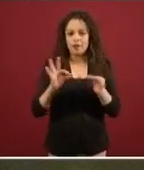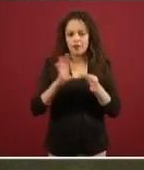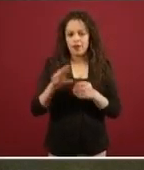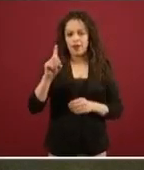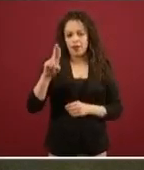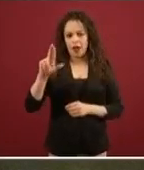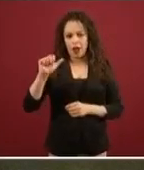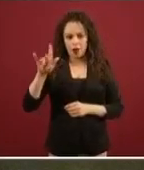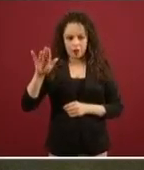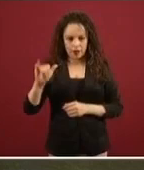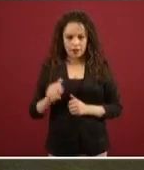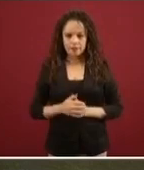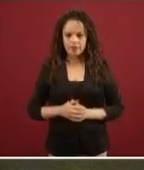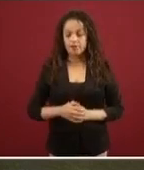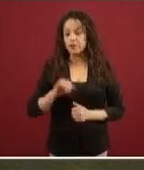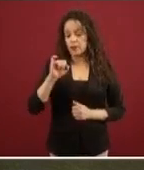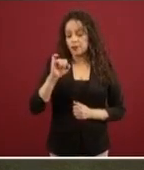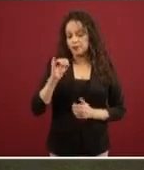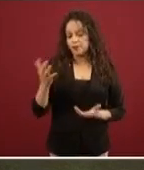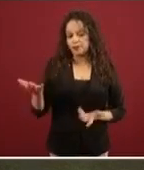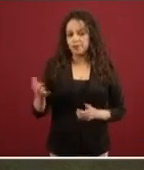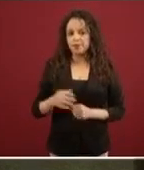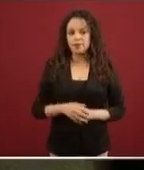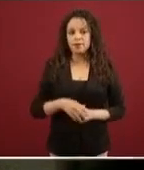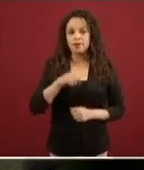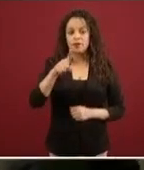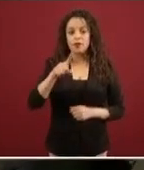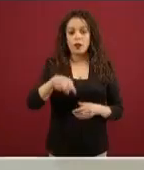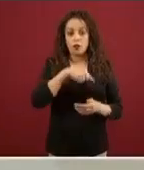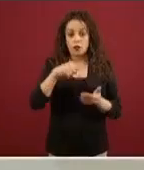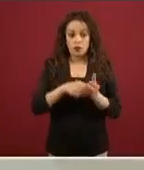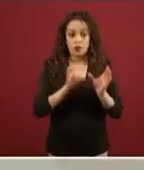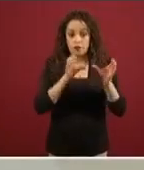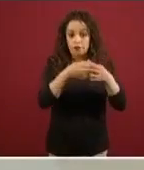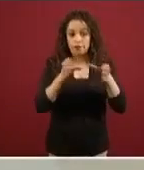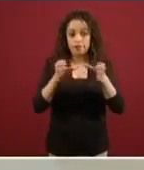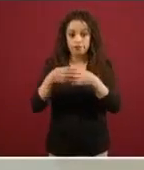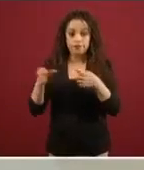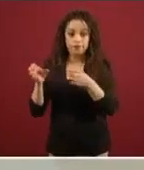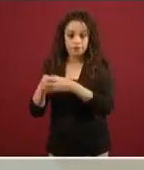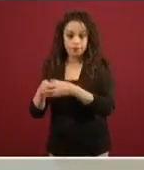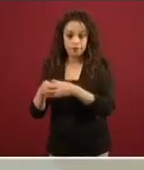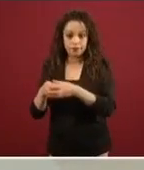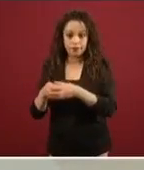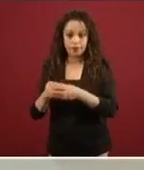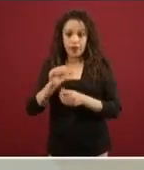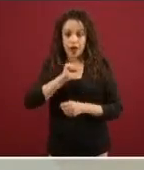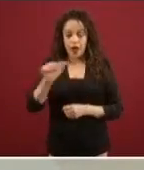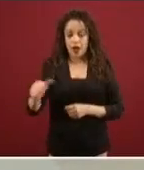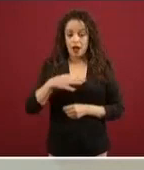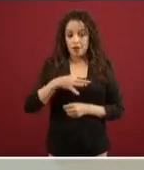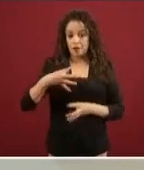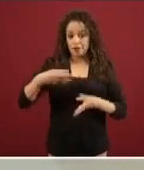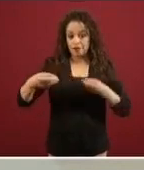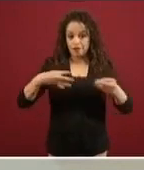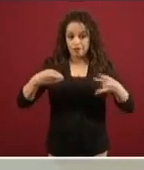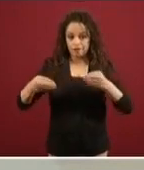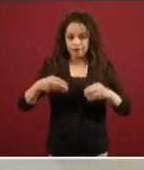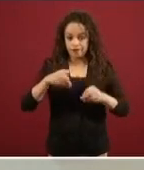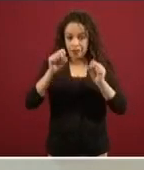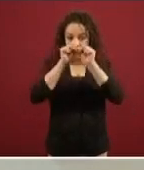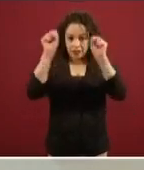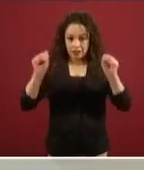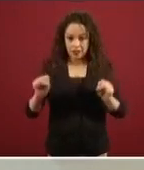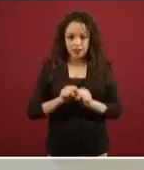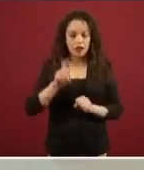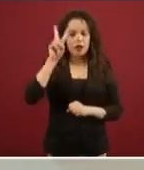solamente recalcar que la comunidad SINAVE, el Sistema Nacional de Vigilancia Epidemiológica, créame que es una de las comunidades más